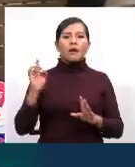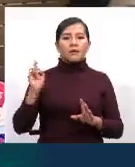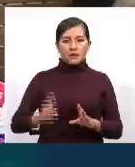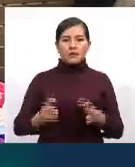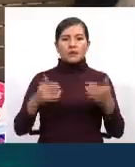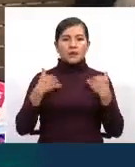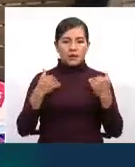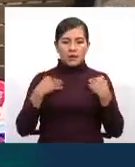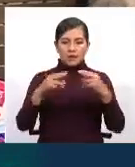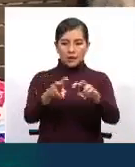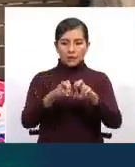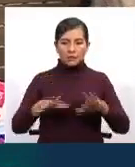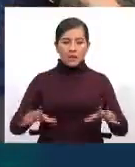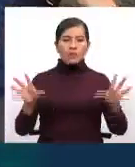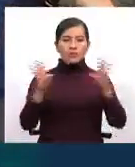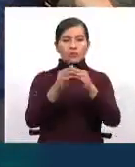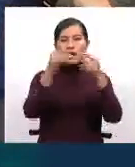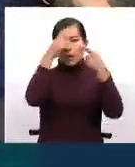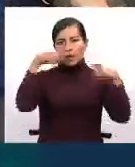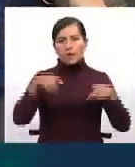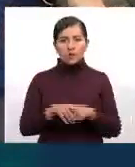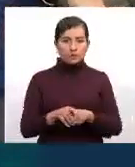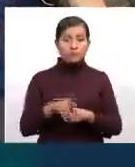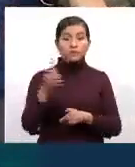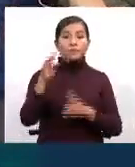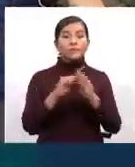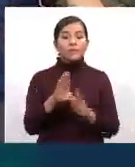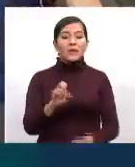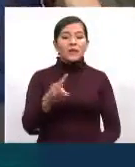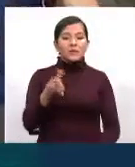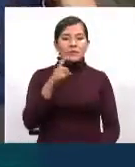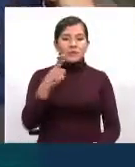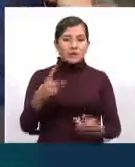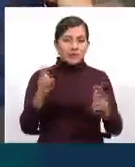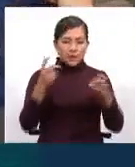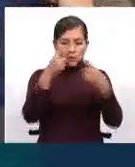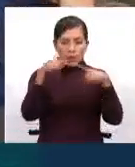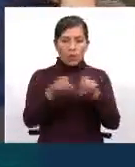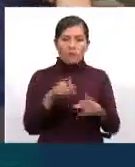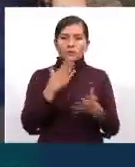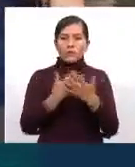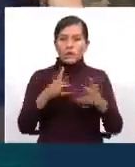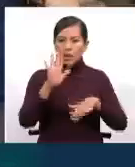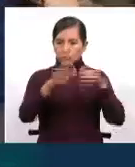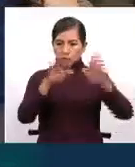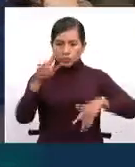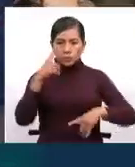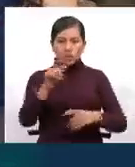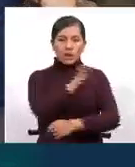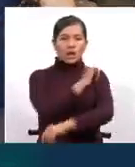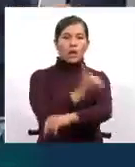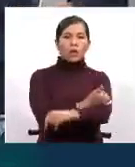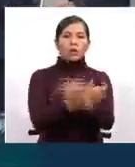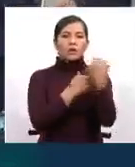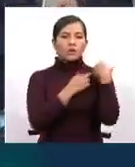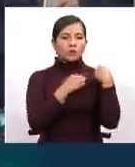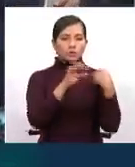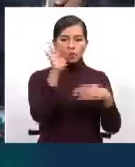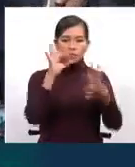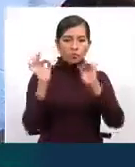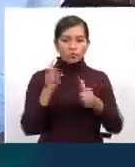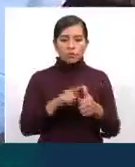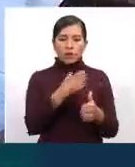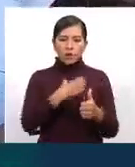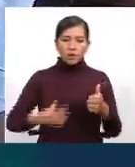en una mesa de concertación. Céspedes recordó que las mesas técnicas fueron planteadas y concertadas con autoridades electas,